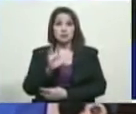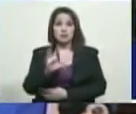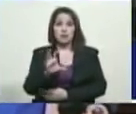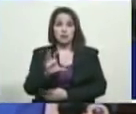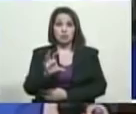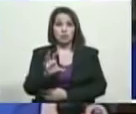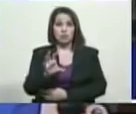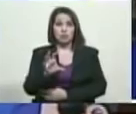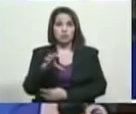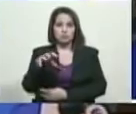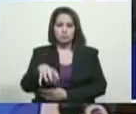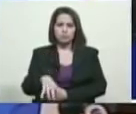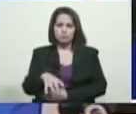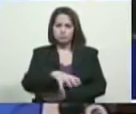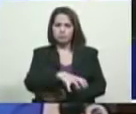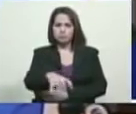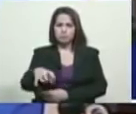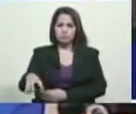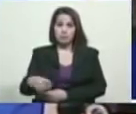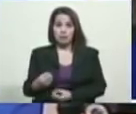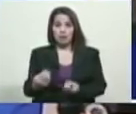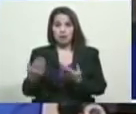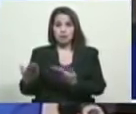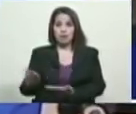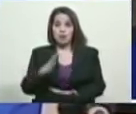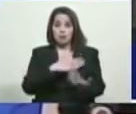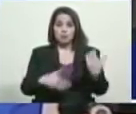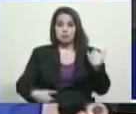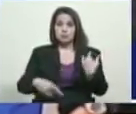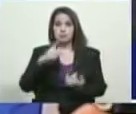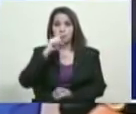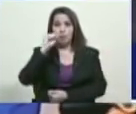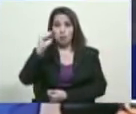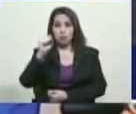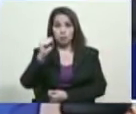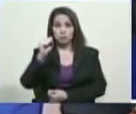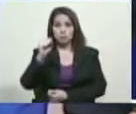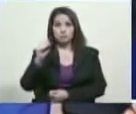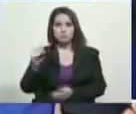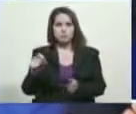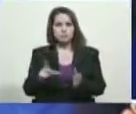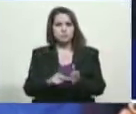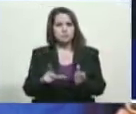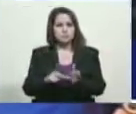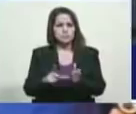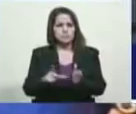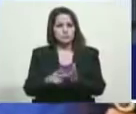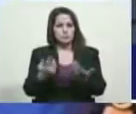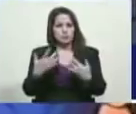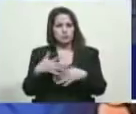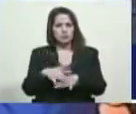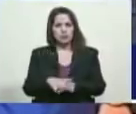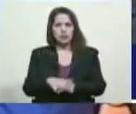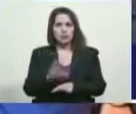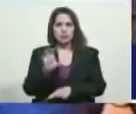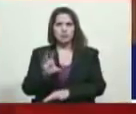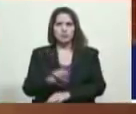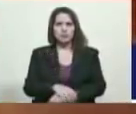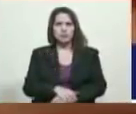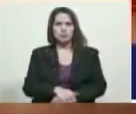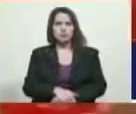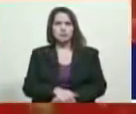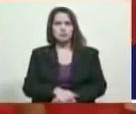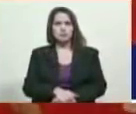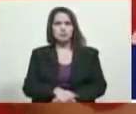de la mano del presidente Nicolás Maduro Moro su título como bachilleres integrales de la República.